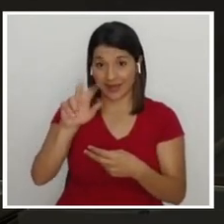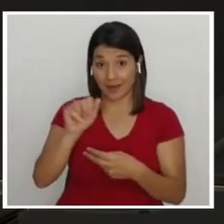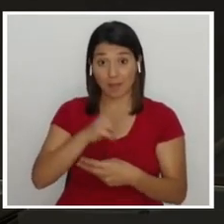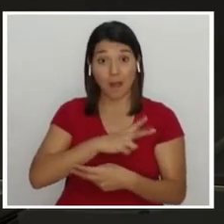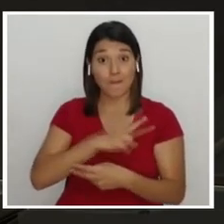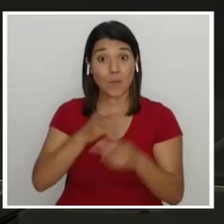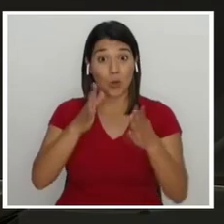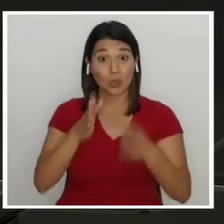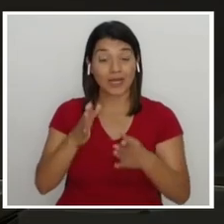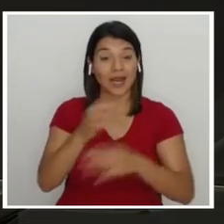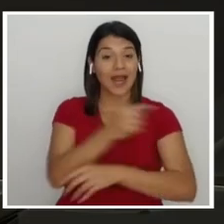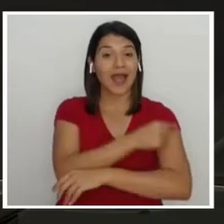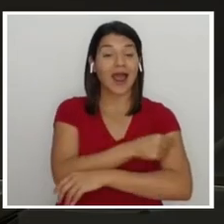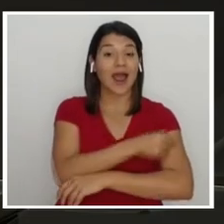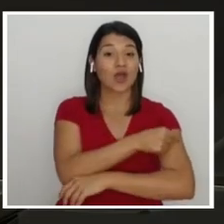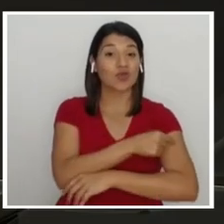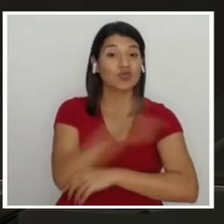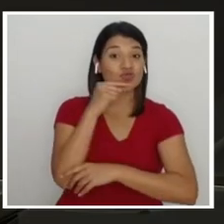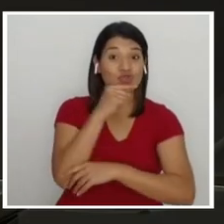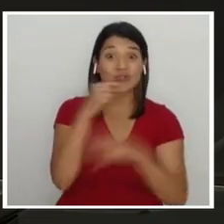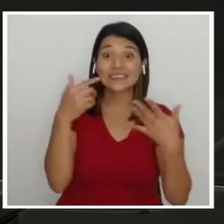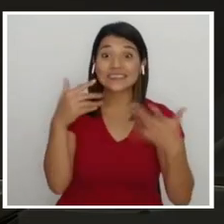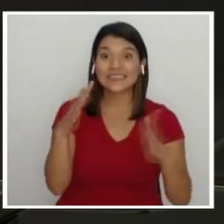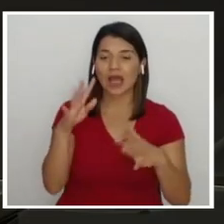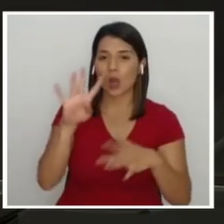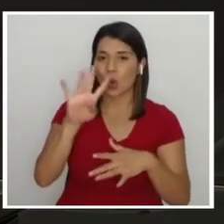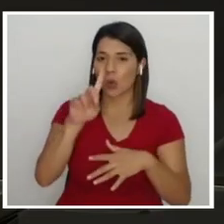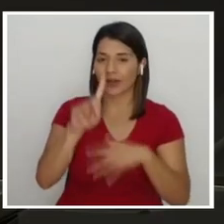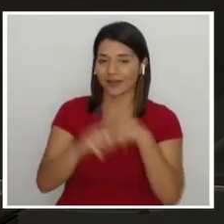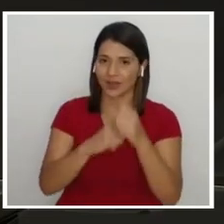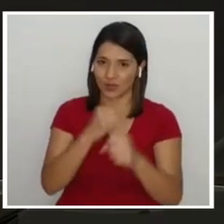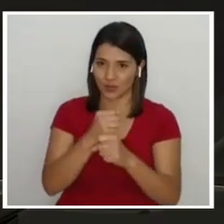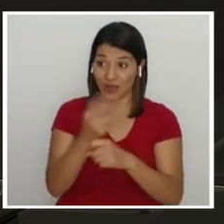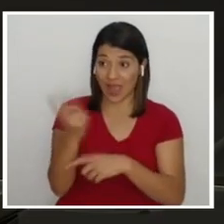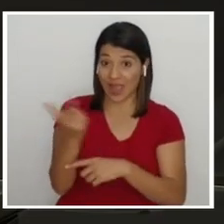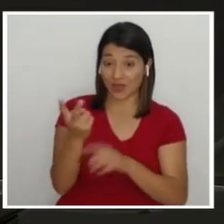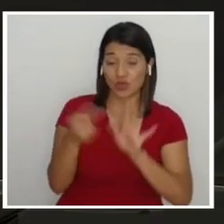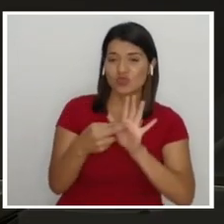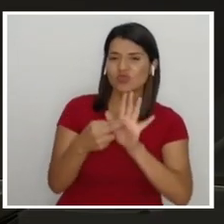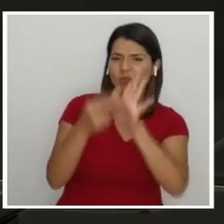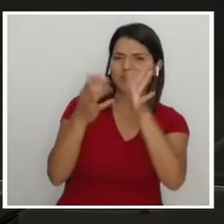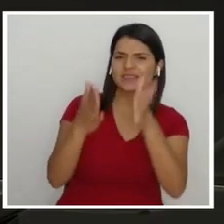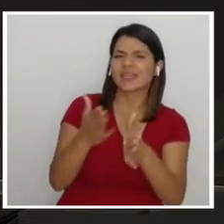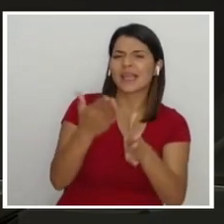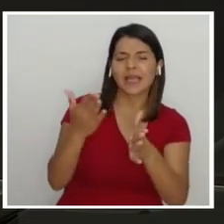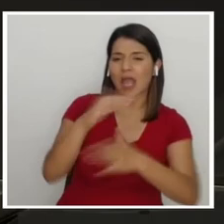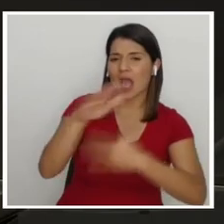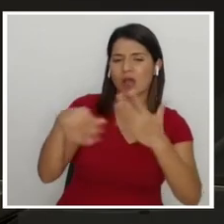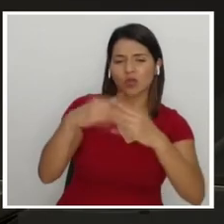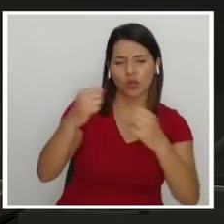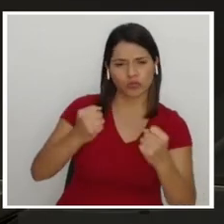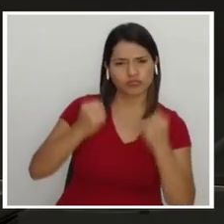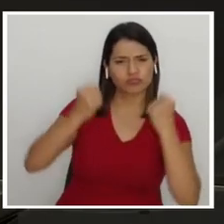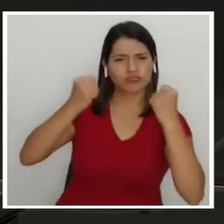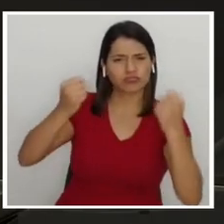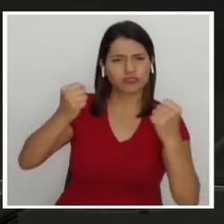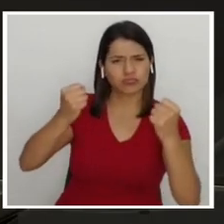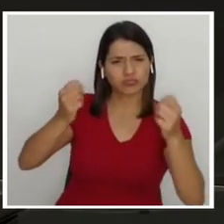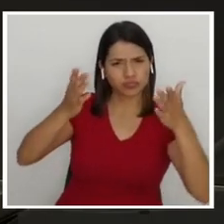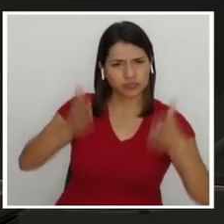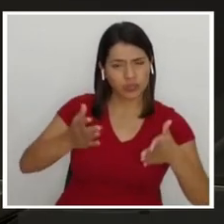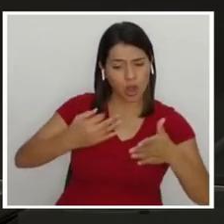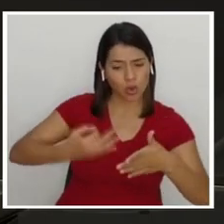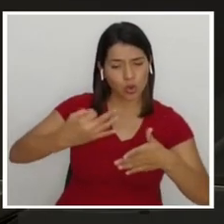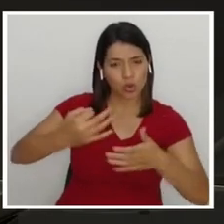41 años. Ambos son los representantes de todos esos héroes que día con día salvan vidas en diferentes emergencias